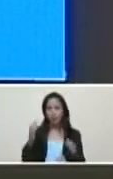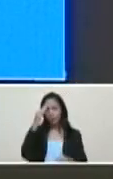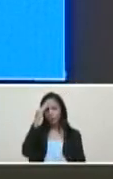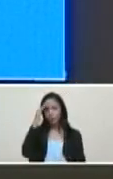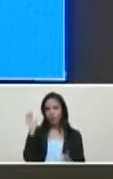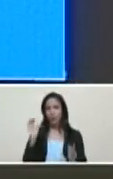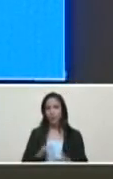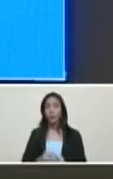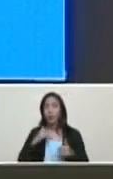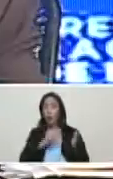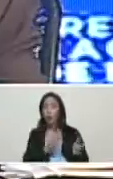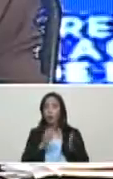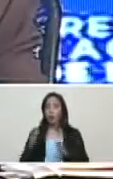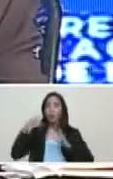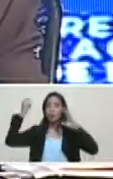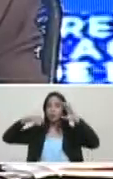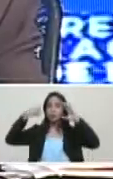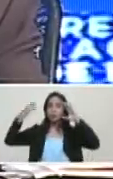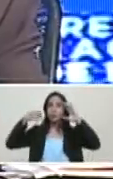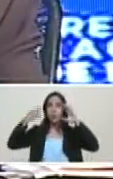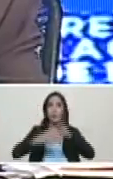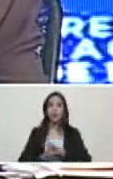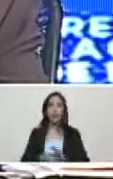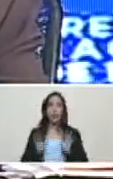está organizando la grabación de un serial